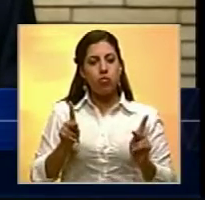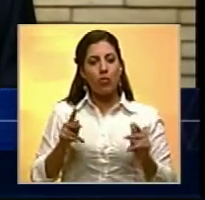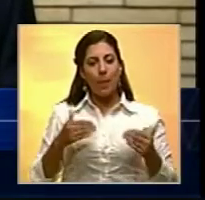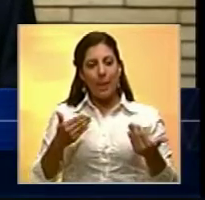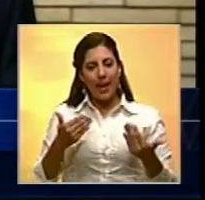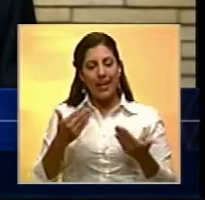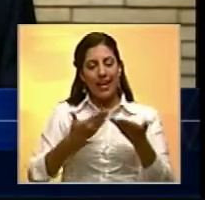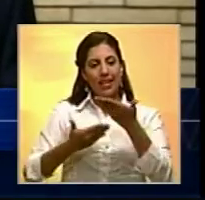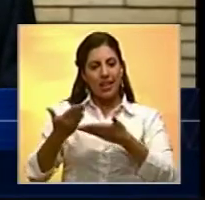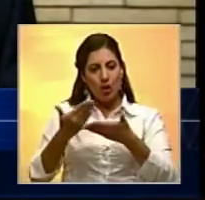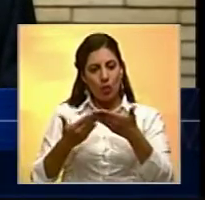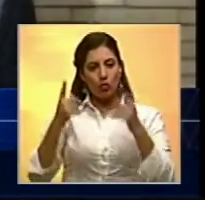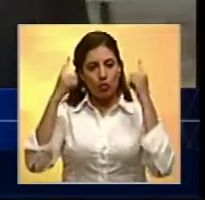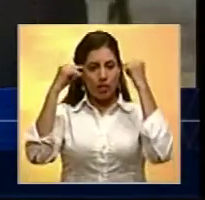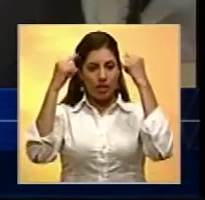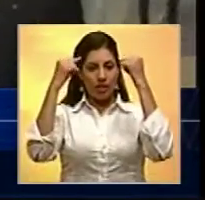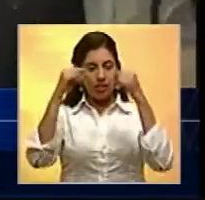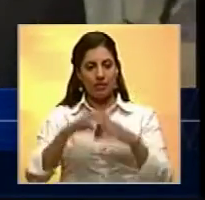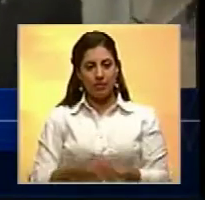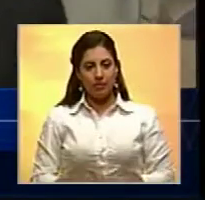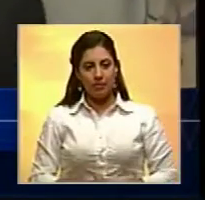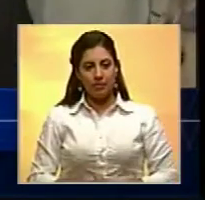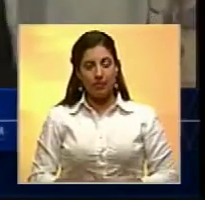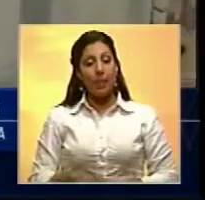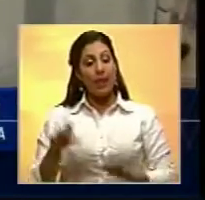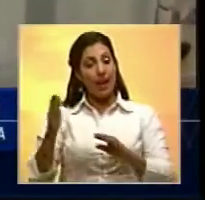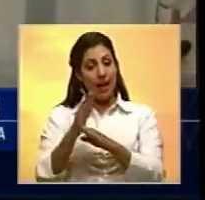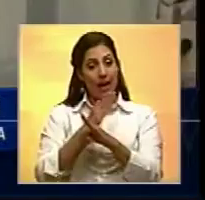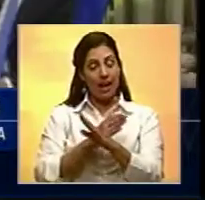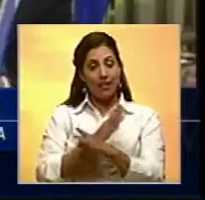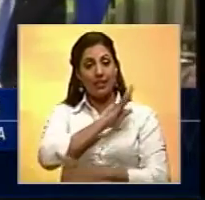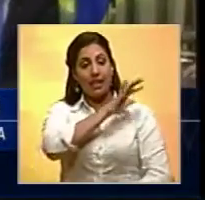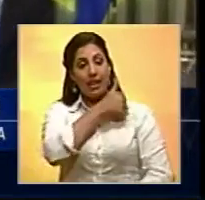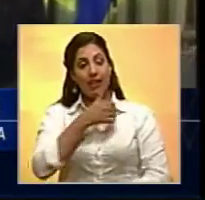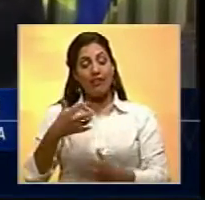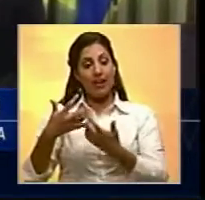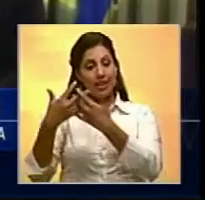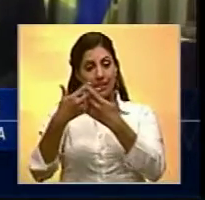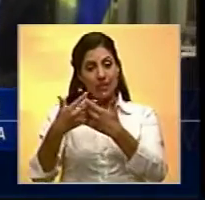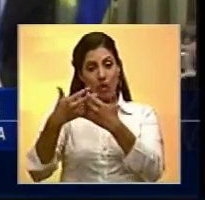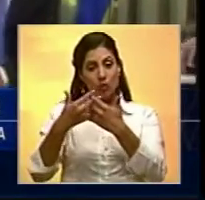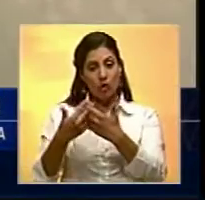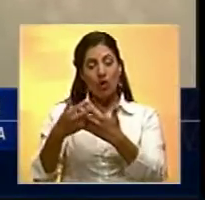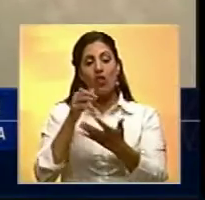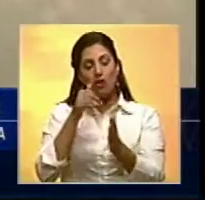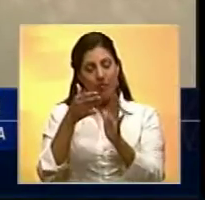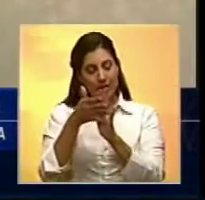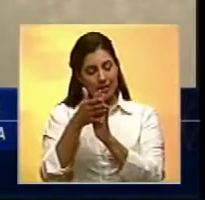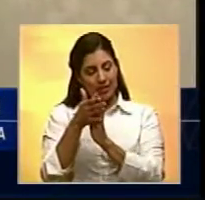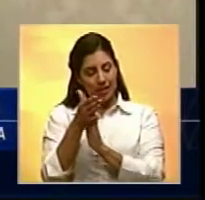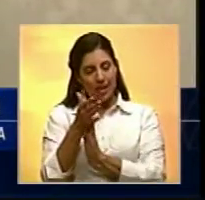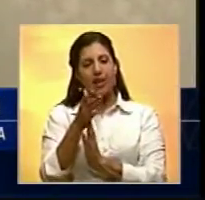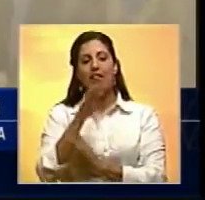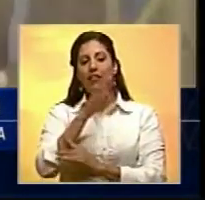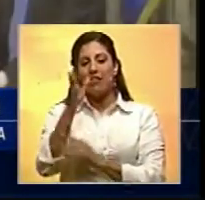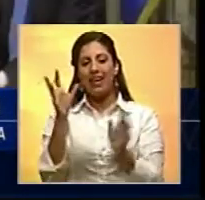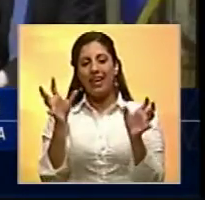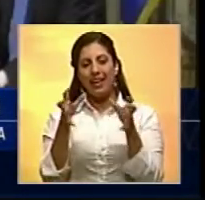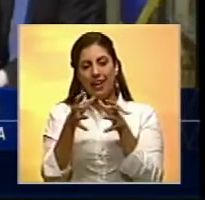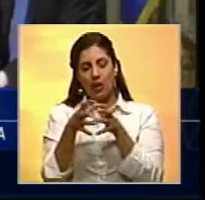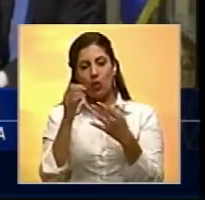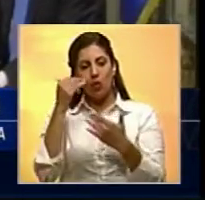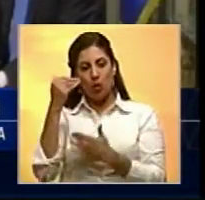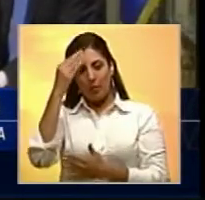hacer negocios aquí en Grecia. Previamente, el jefe de Estado estadounidense mantuvo una reunión con Tsipras y su